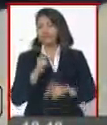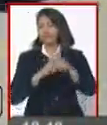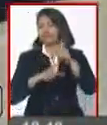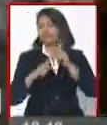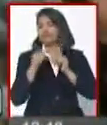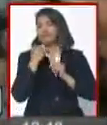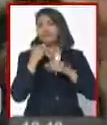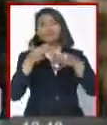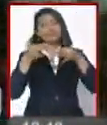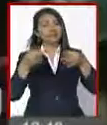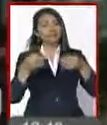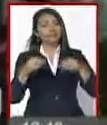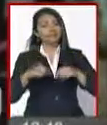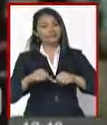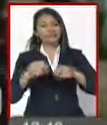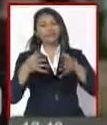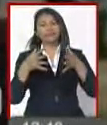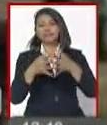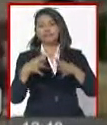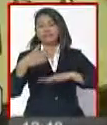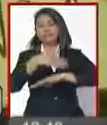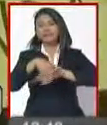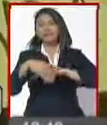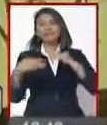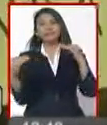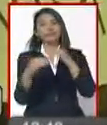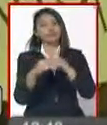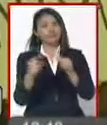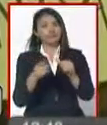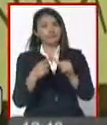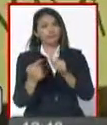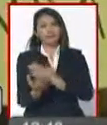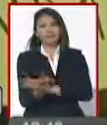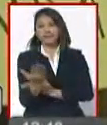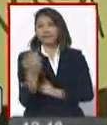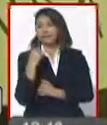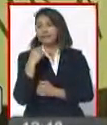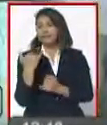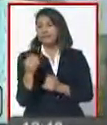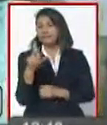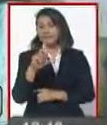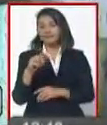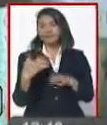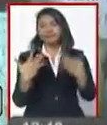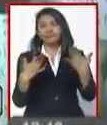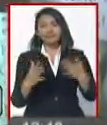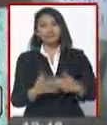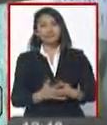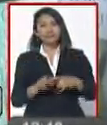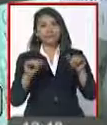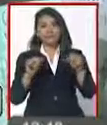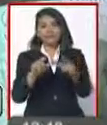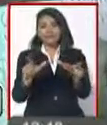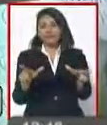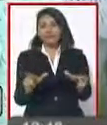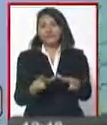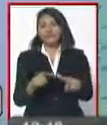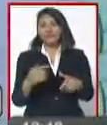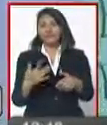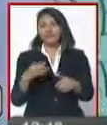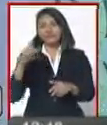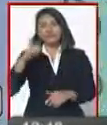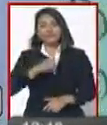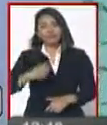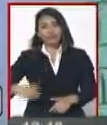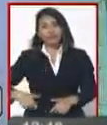Comunarios de Boyuibe decidieron levantar el bloqueo de la carretera. A primeras horas de la mañana de este lunes, instalaron una vigilia en las puertas